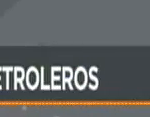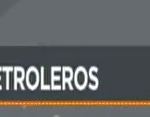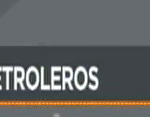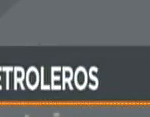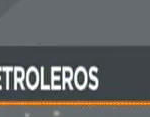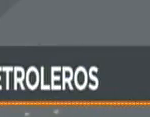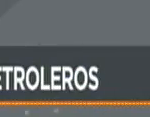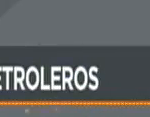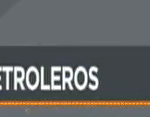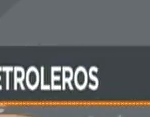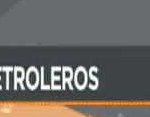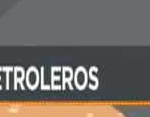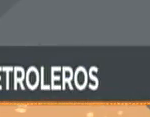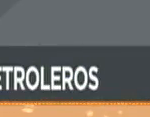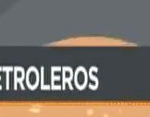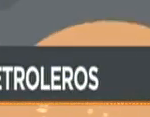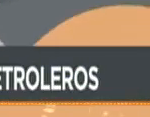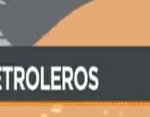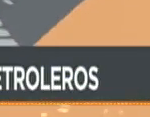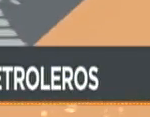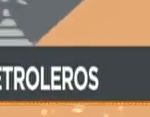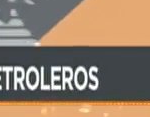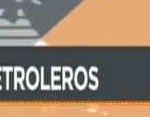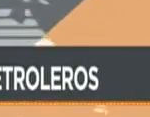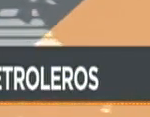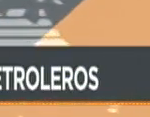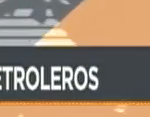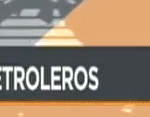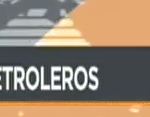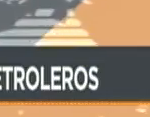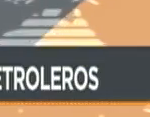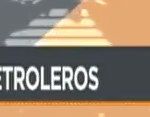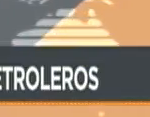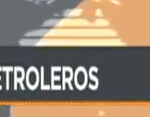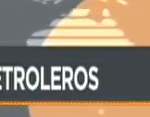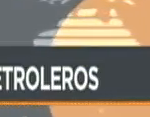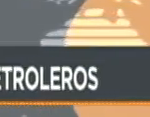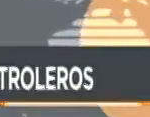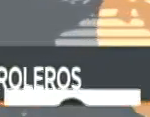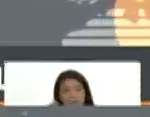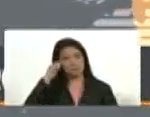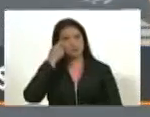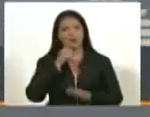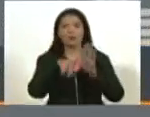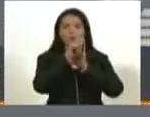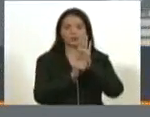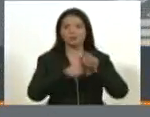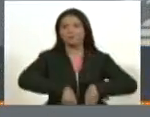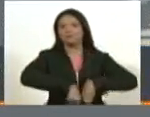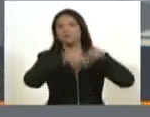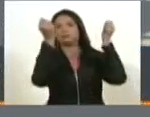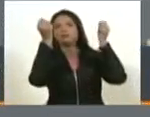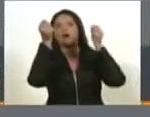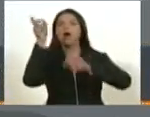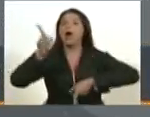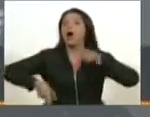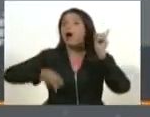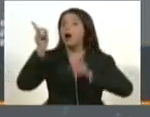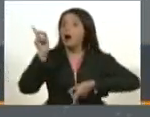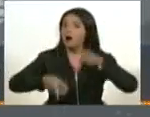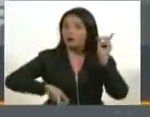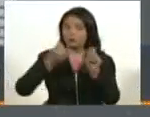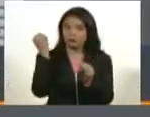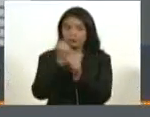un carmonazo, verdadero momento de ruptura del orden constitucional que a algunos